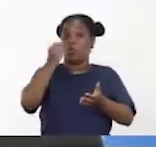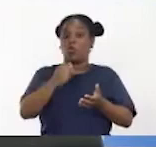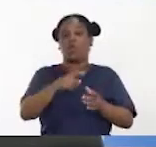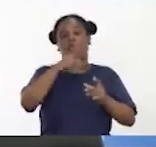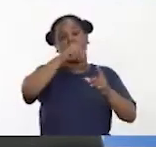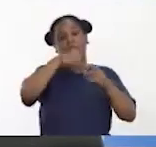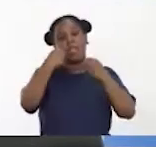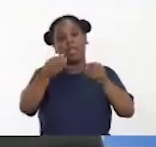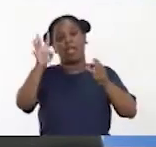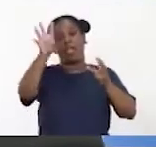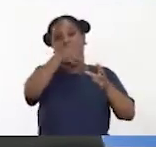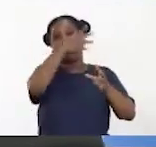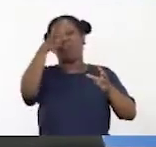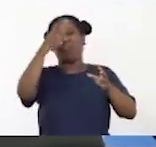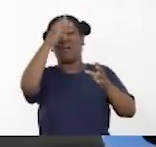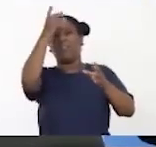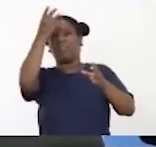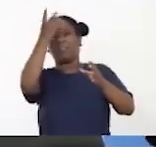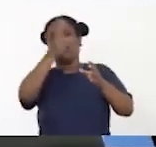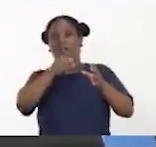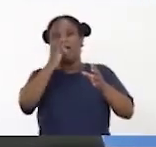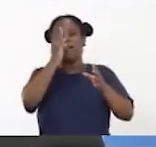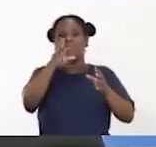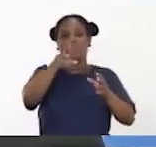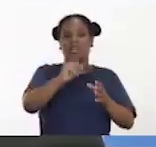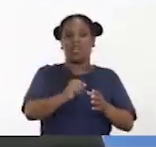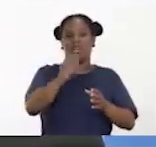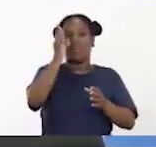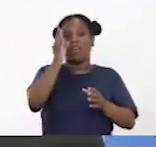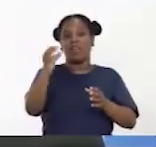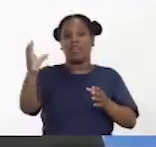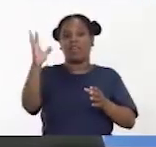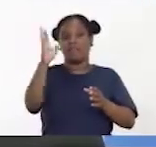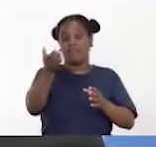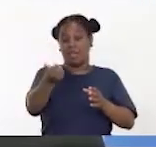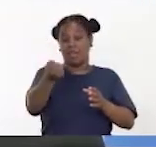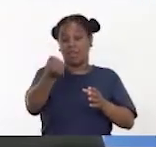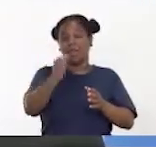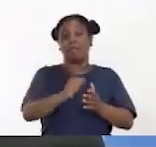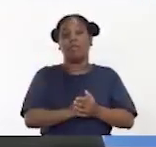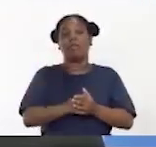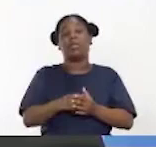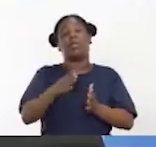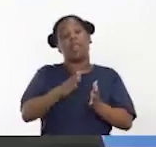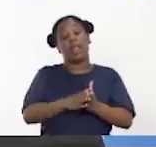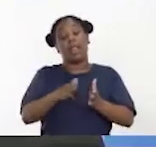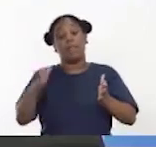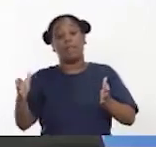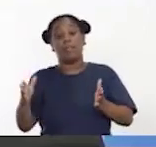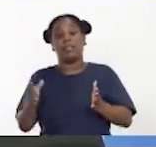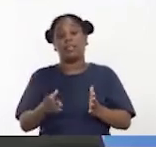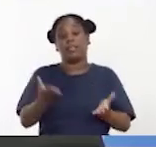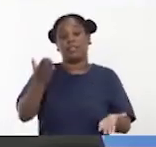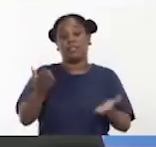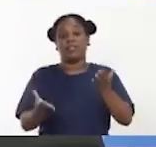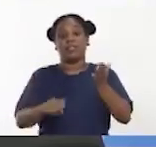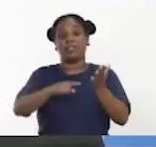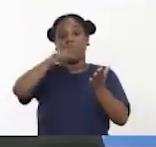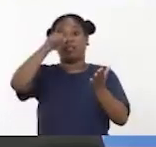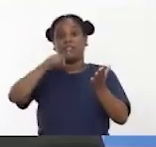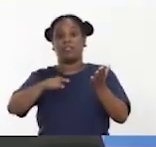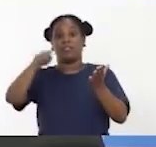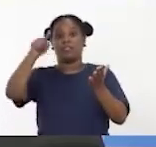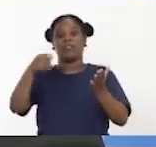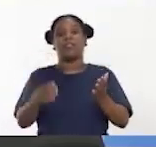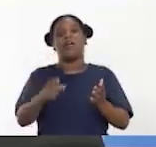da la tabla de frecuencia, le da la frecuencia relativa, le da la frecuencia absoluta y le da las medidas